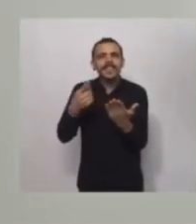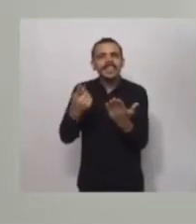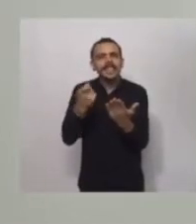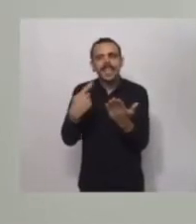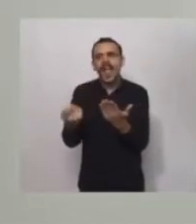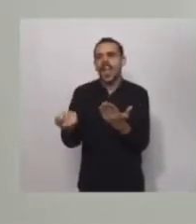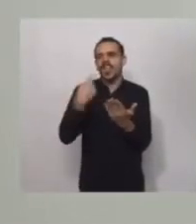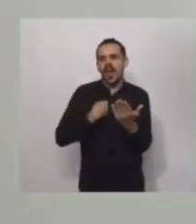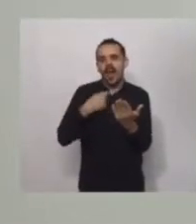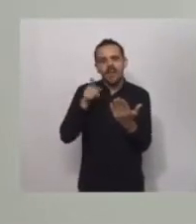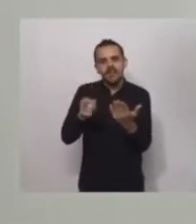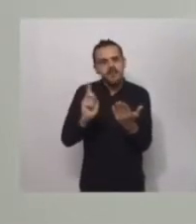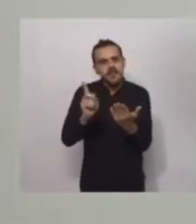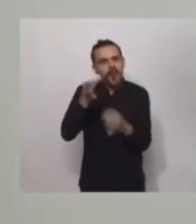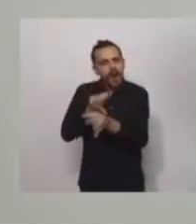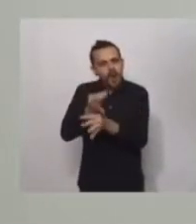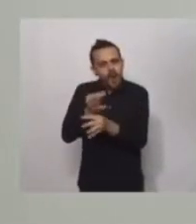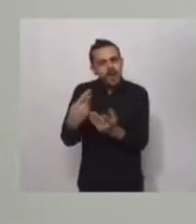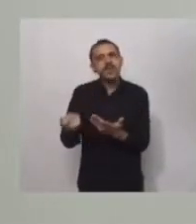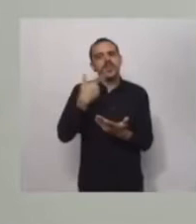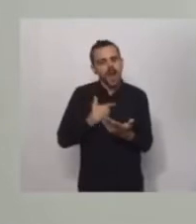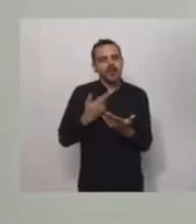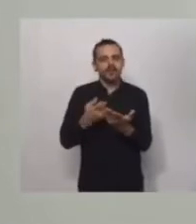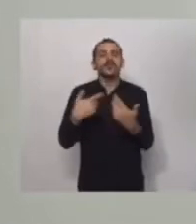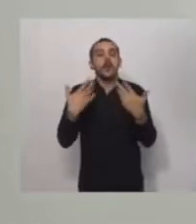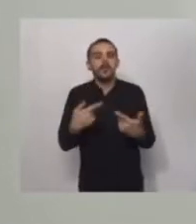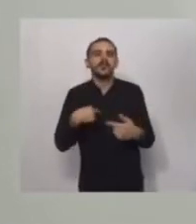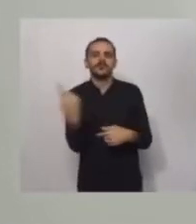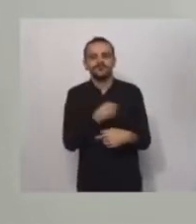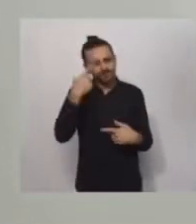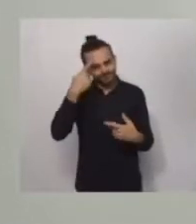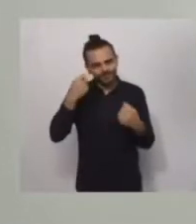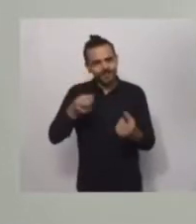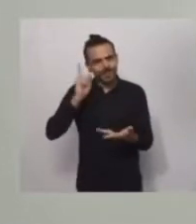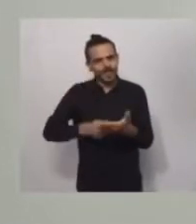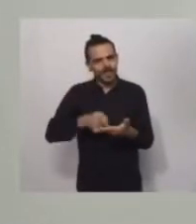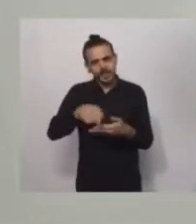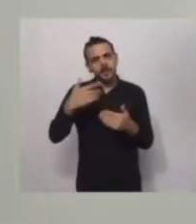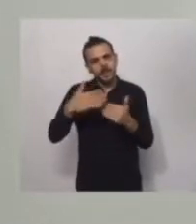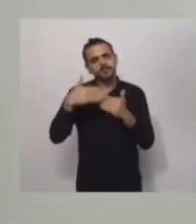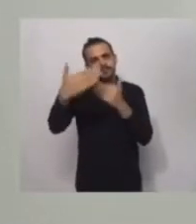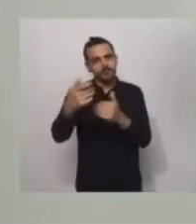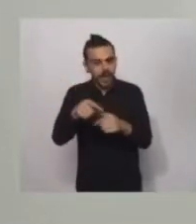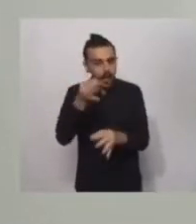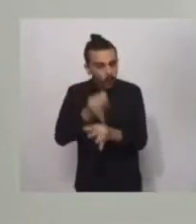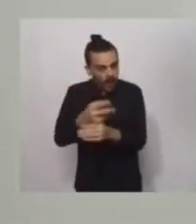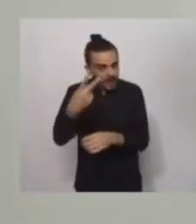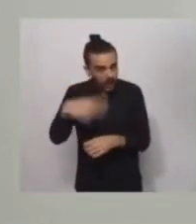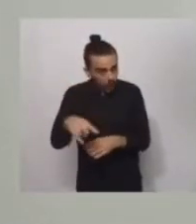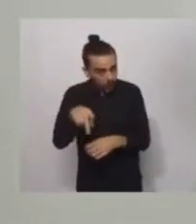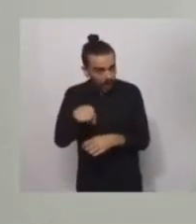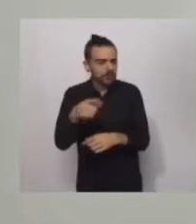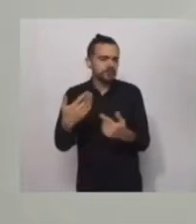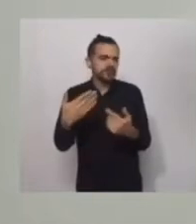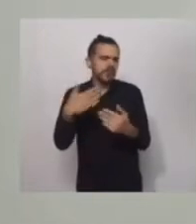de inscriptos al año anterior, al año pasado, pero con muchas becas que todavía no han podido finalizar por esta situación que te